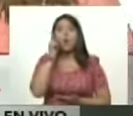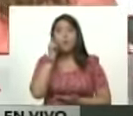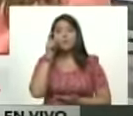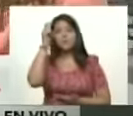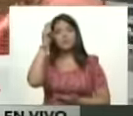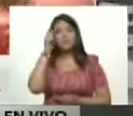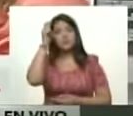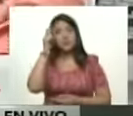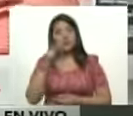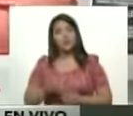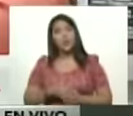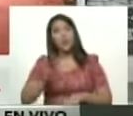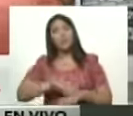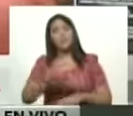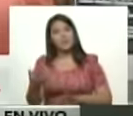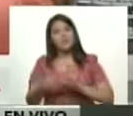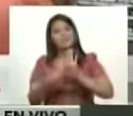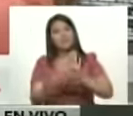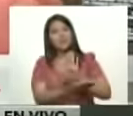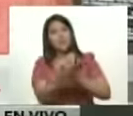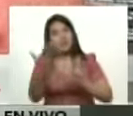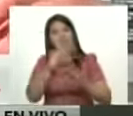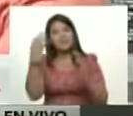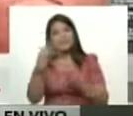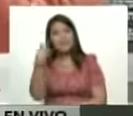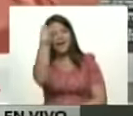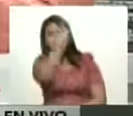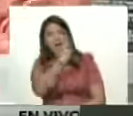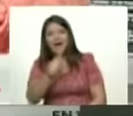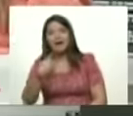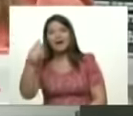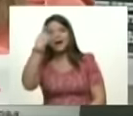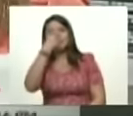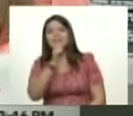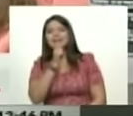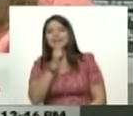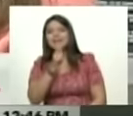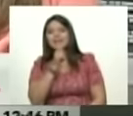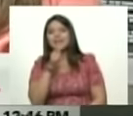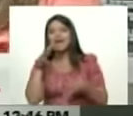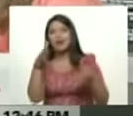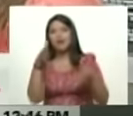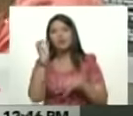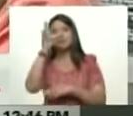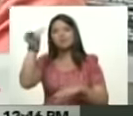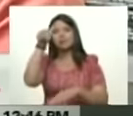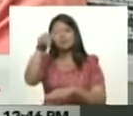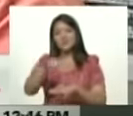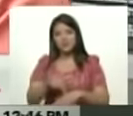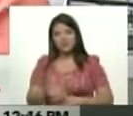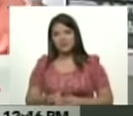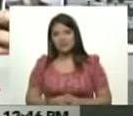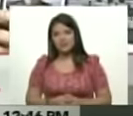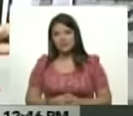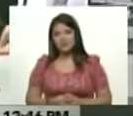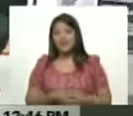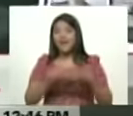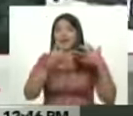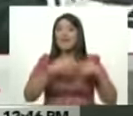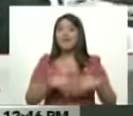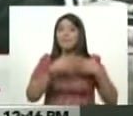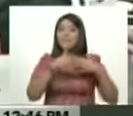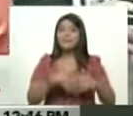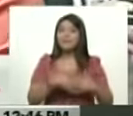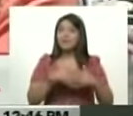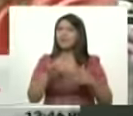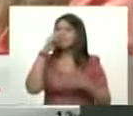antecedió, porque se muestra el verdadero rostro de quien ha tomado la Asamblea Nacional. Son empresarios que han